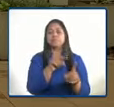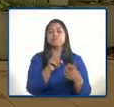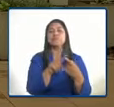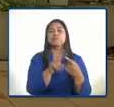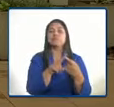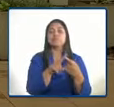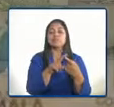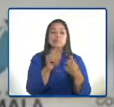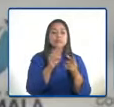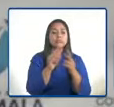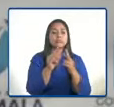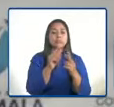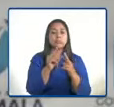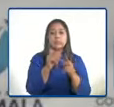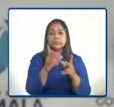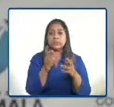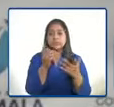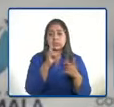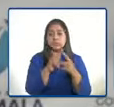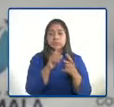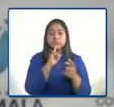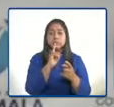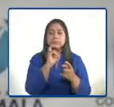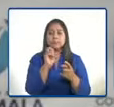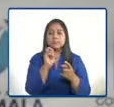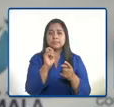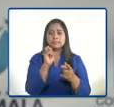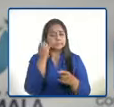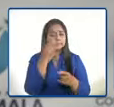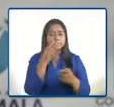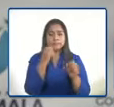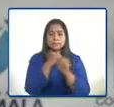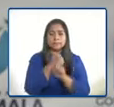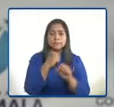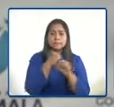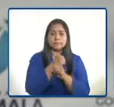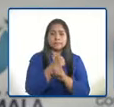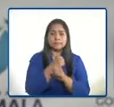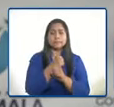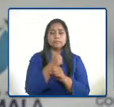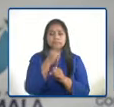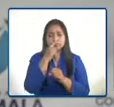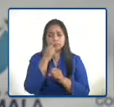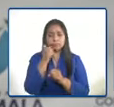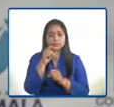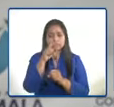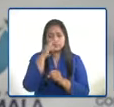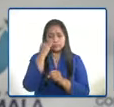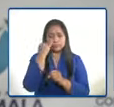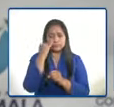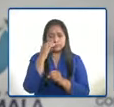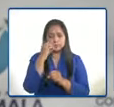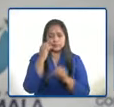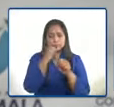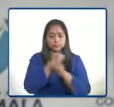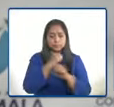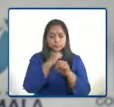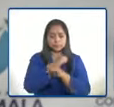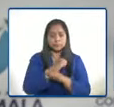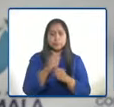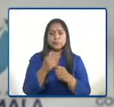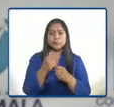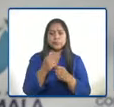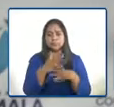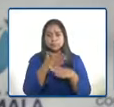está relacionado a mejorar la capacidad estratégica, táctica y operativa de las instituciones, y esto, por lo